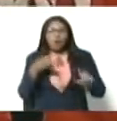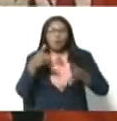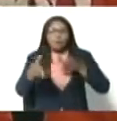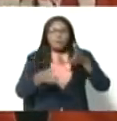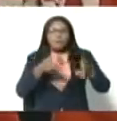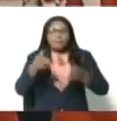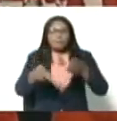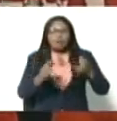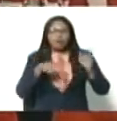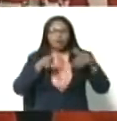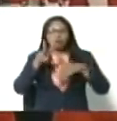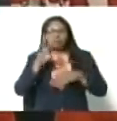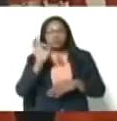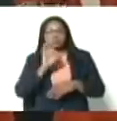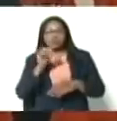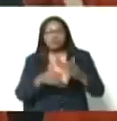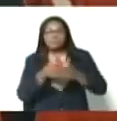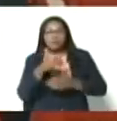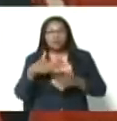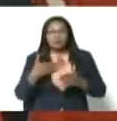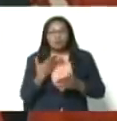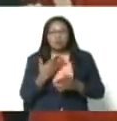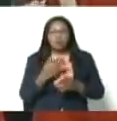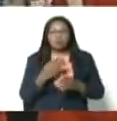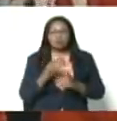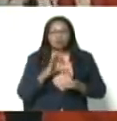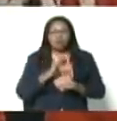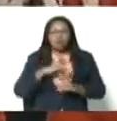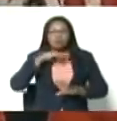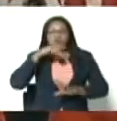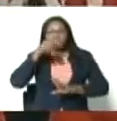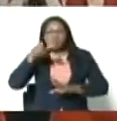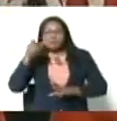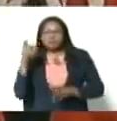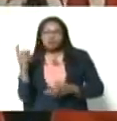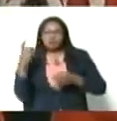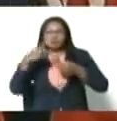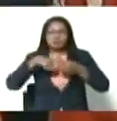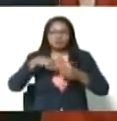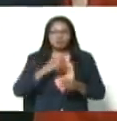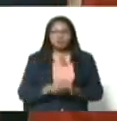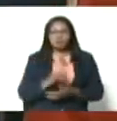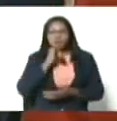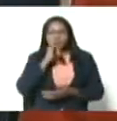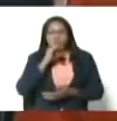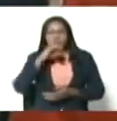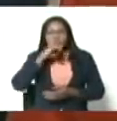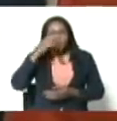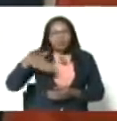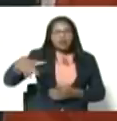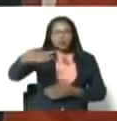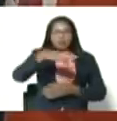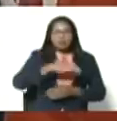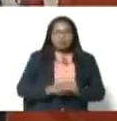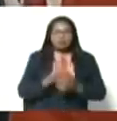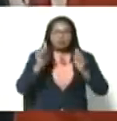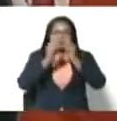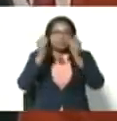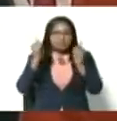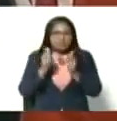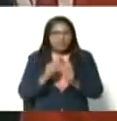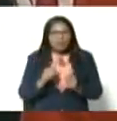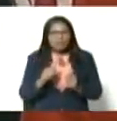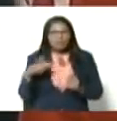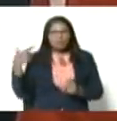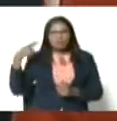exactamente un 12% más de capacidad para pasajeros. Tenemos que también informarle al pueblo, pues, que este es el sistema que